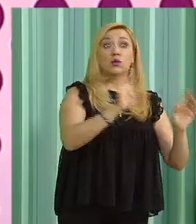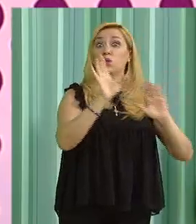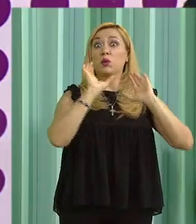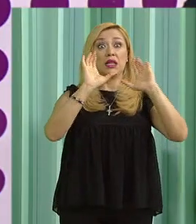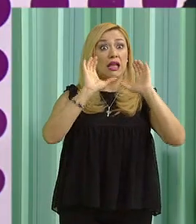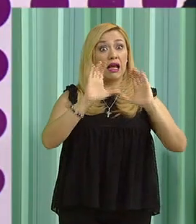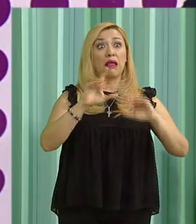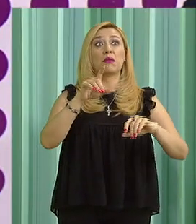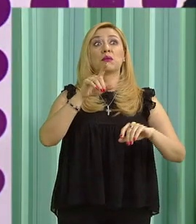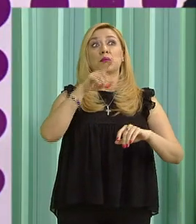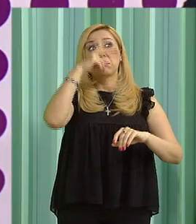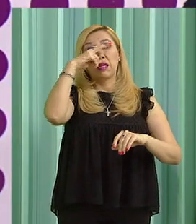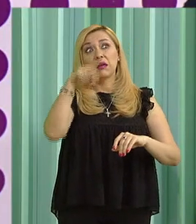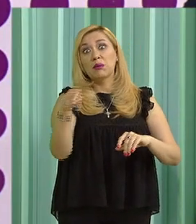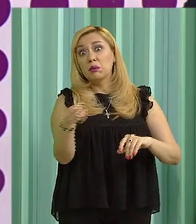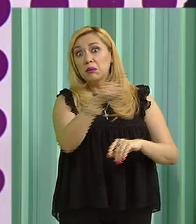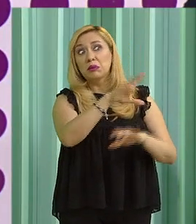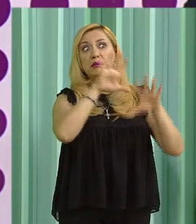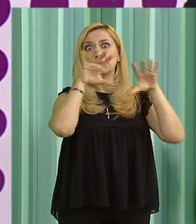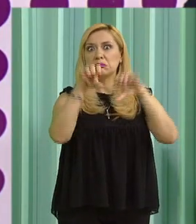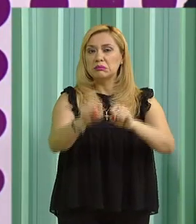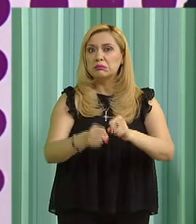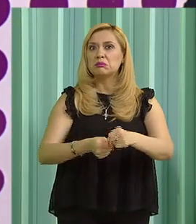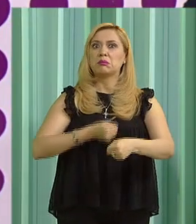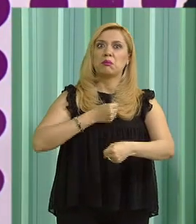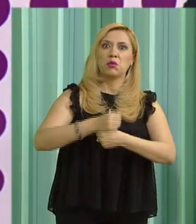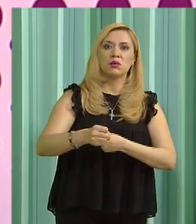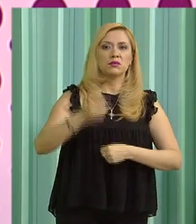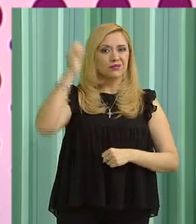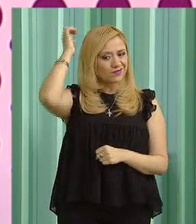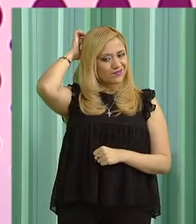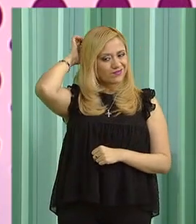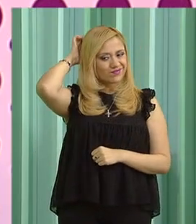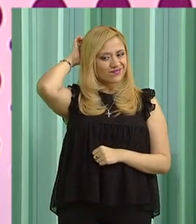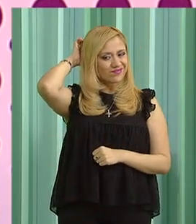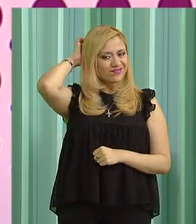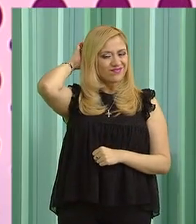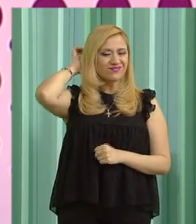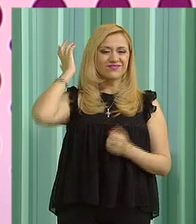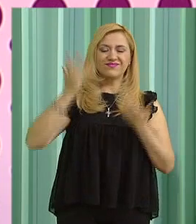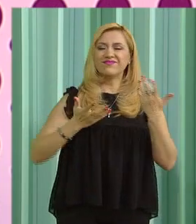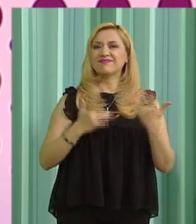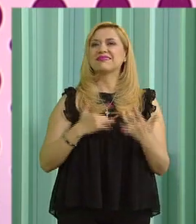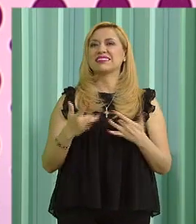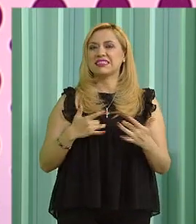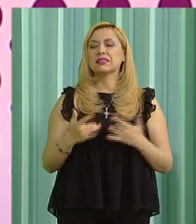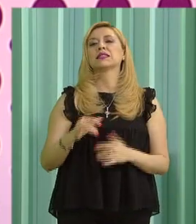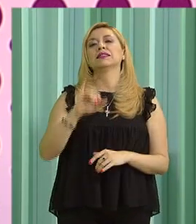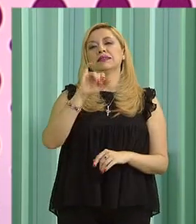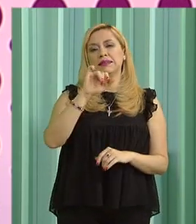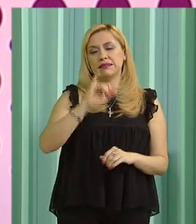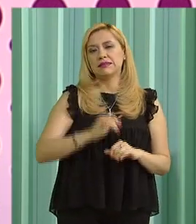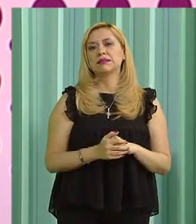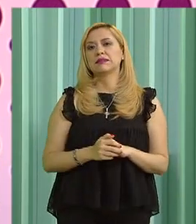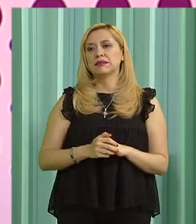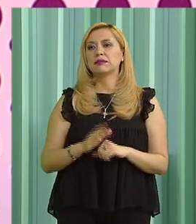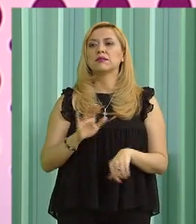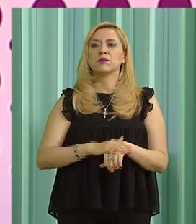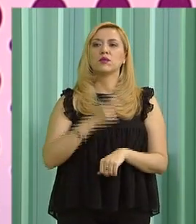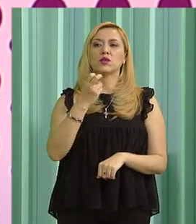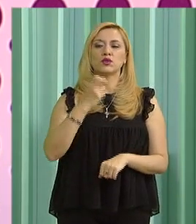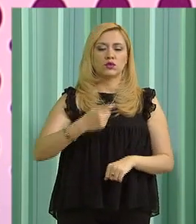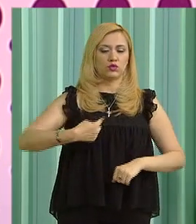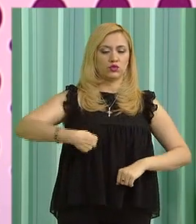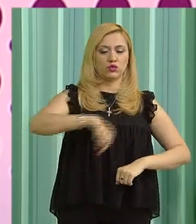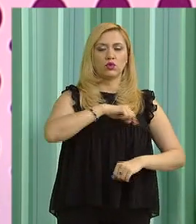te va a pasar esto o lo otro y hay digamos, prejuicio de algunas situaciones. Sí, entonces básicamente nuestro